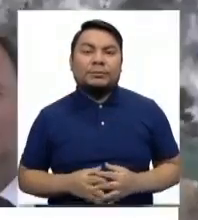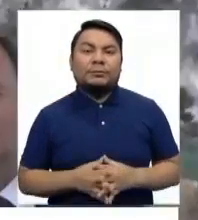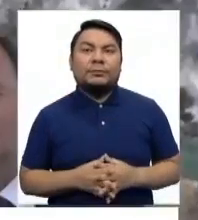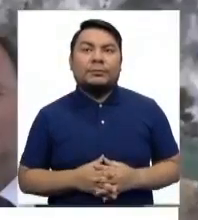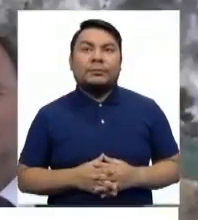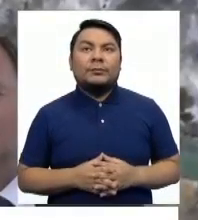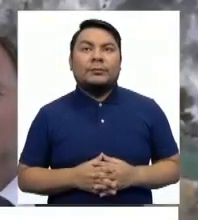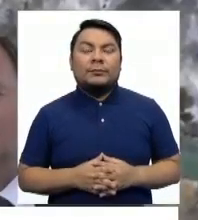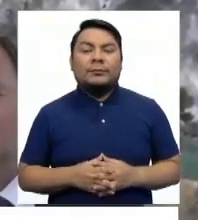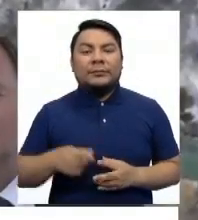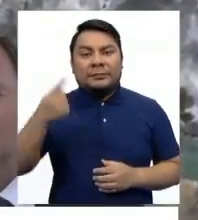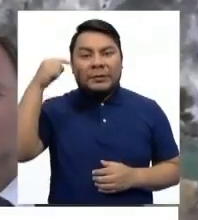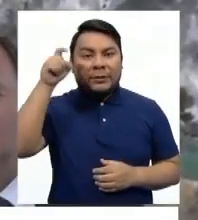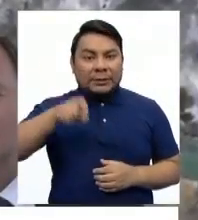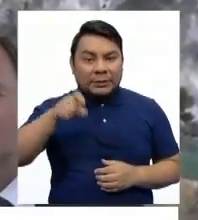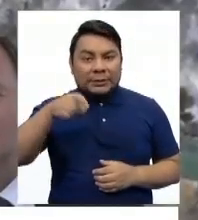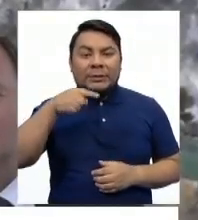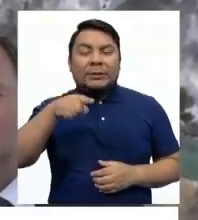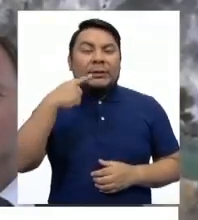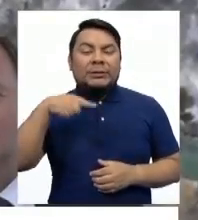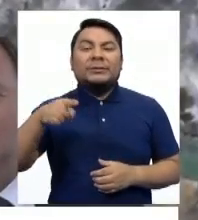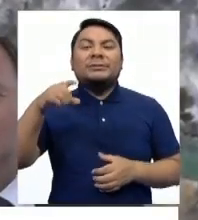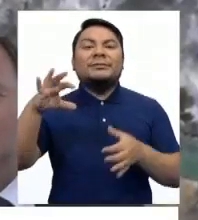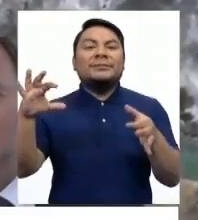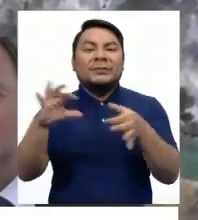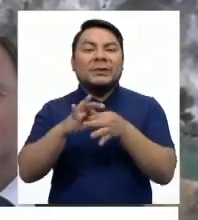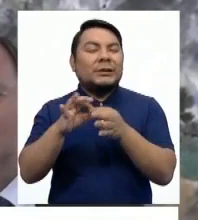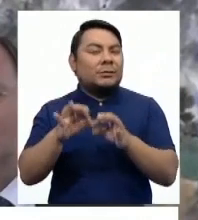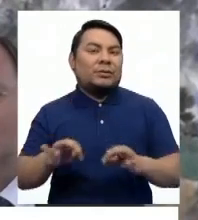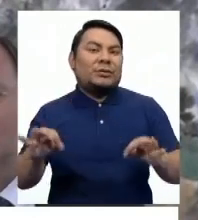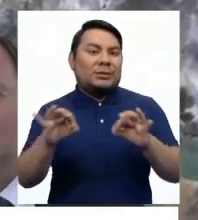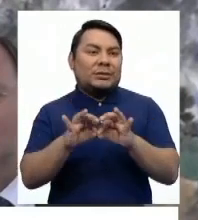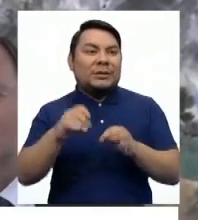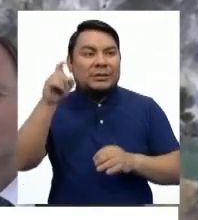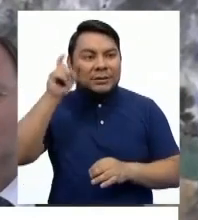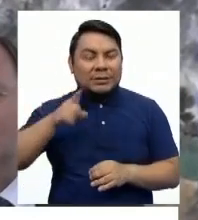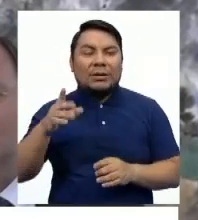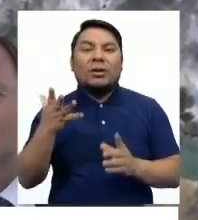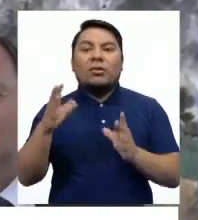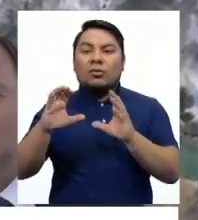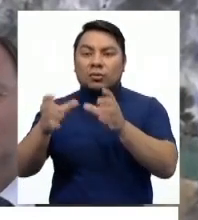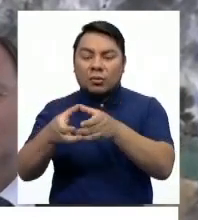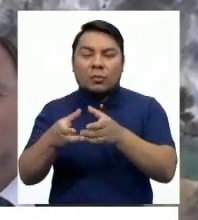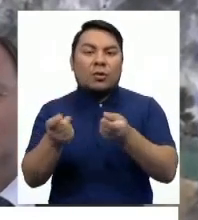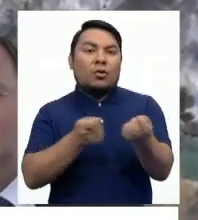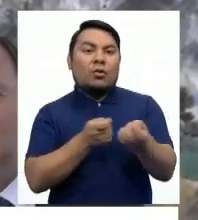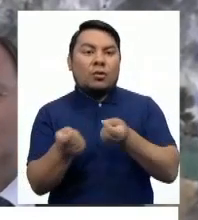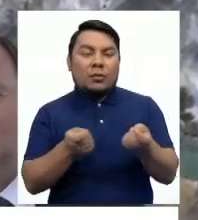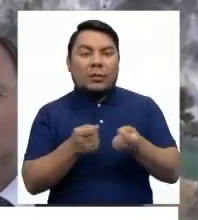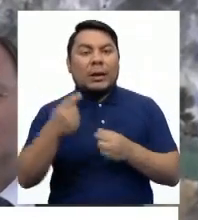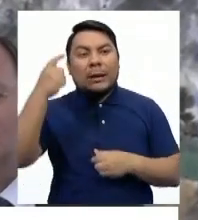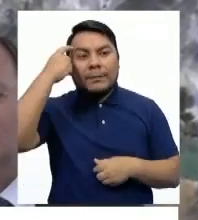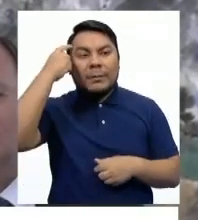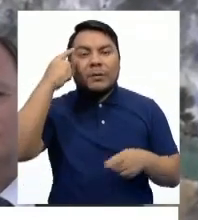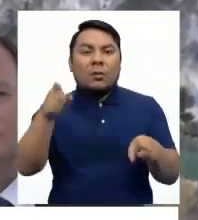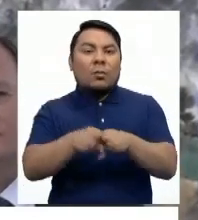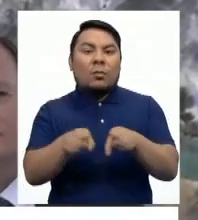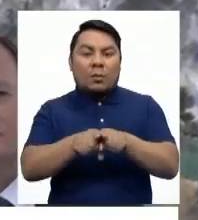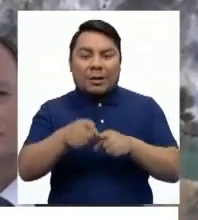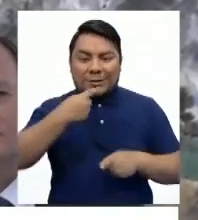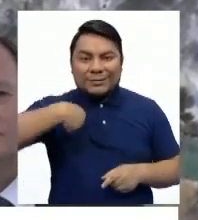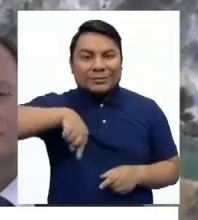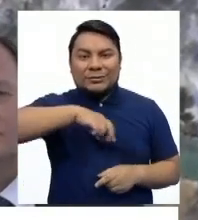Y para eso necesitamos aliados estratégicos. Necesitamos sociedades, gobiernos que piensen igual que nosotros